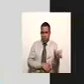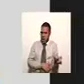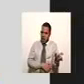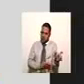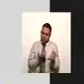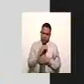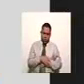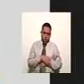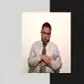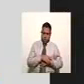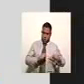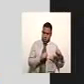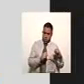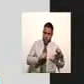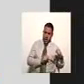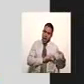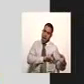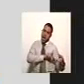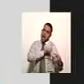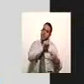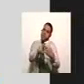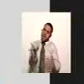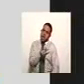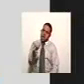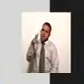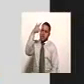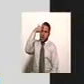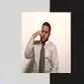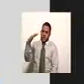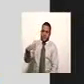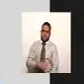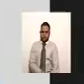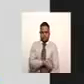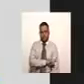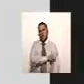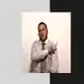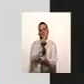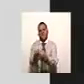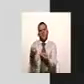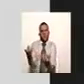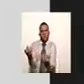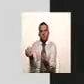trayecto Bogotá-Cartagena que lo tenga que hacer asiduamente al mes.